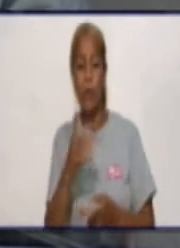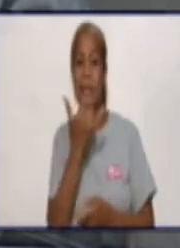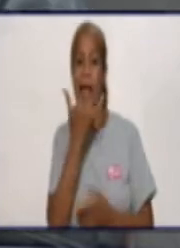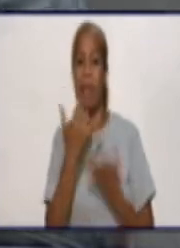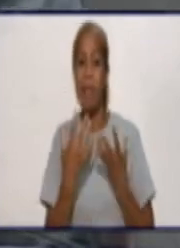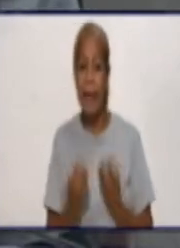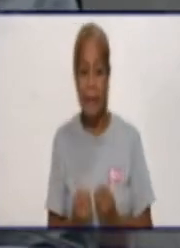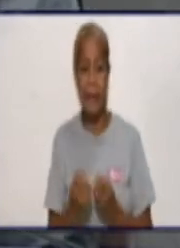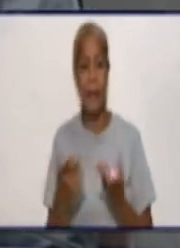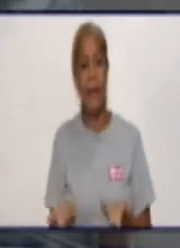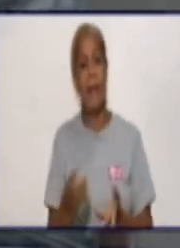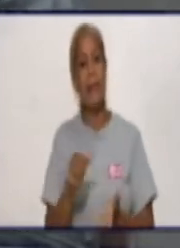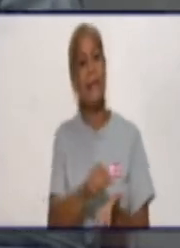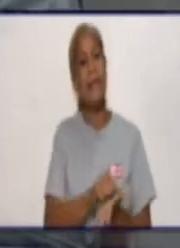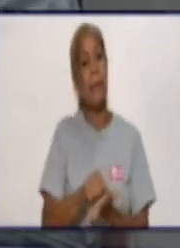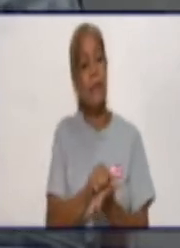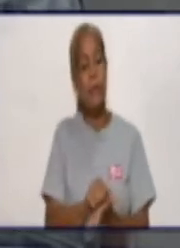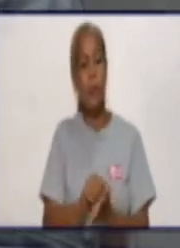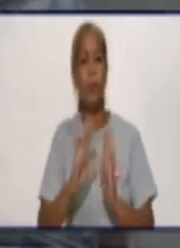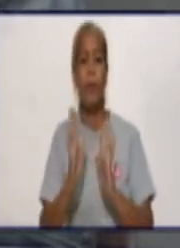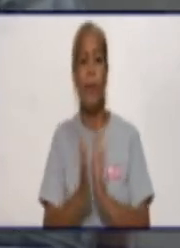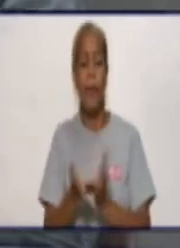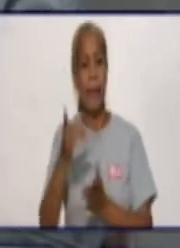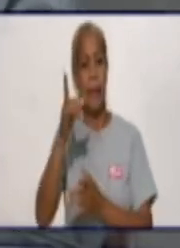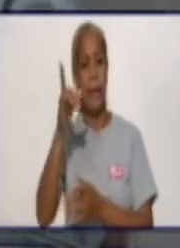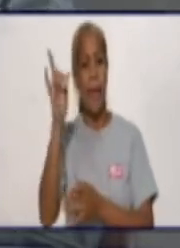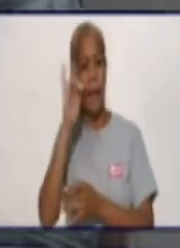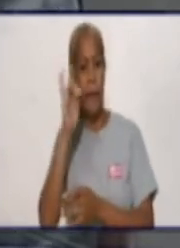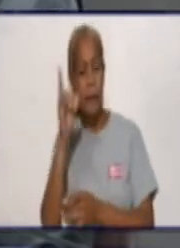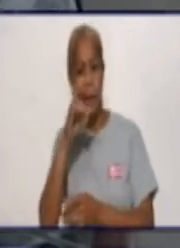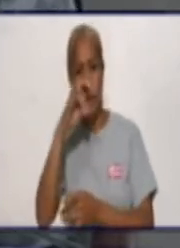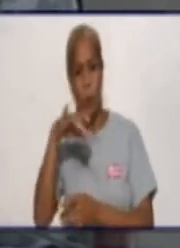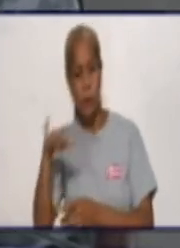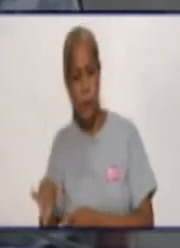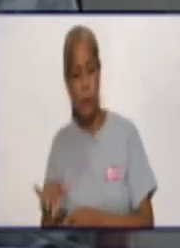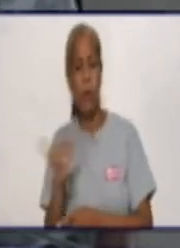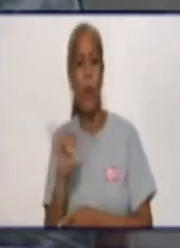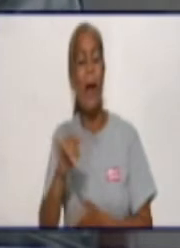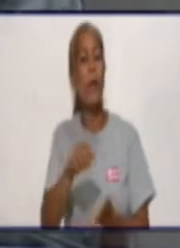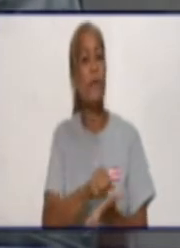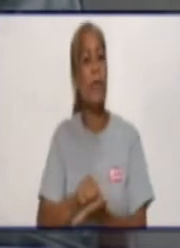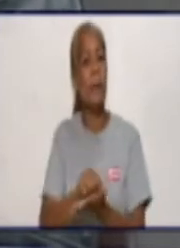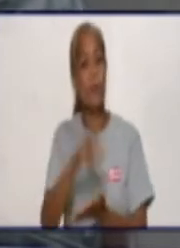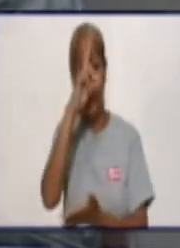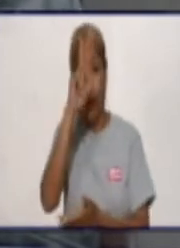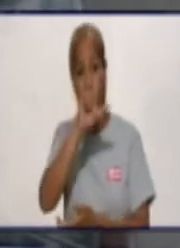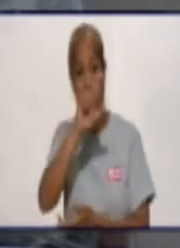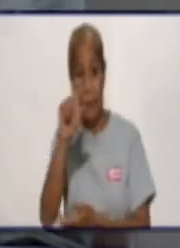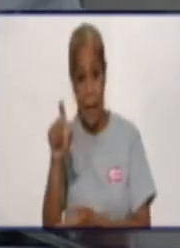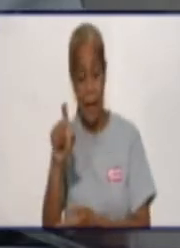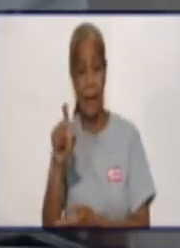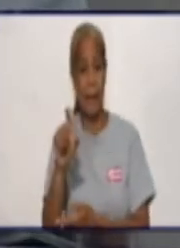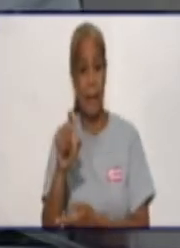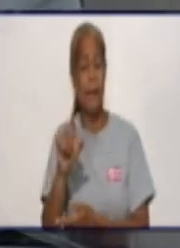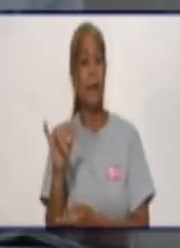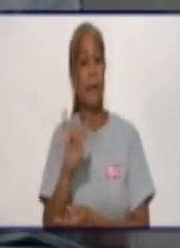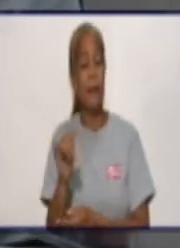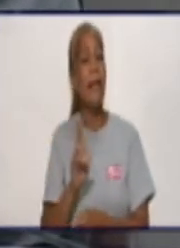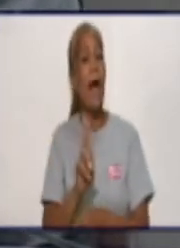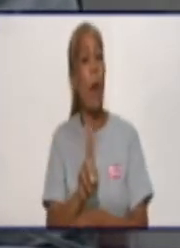combustible que tiene que echar una ambulancia todos los días para evitar que unas personas que no tenga ese servicio y en la